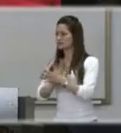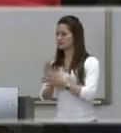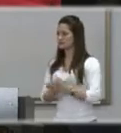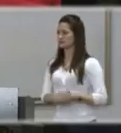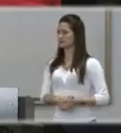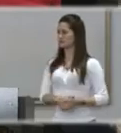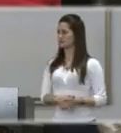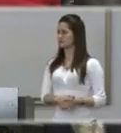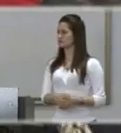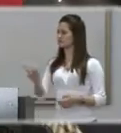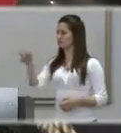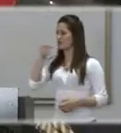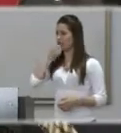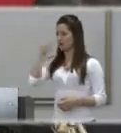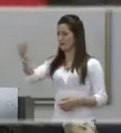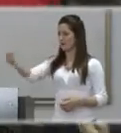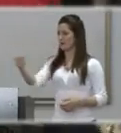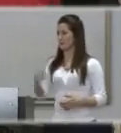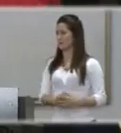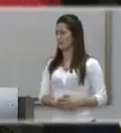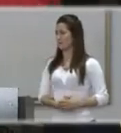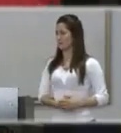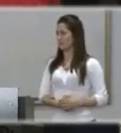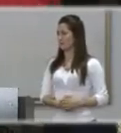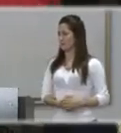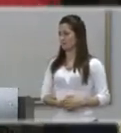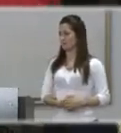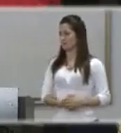comentar? Un momento, el micrófono.